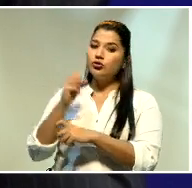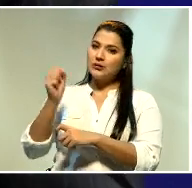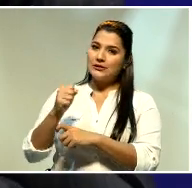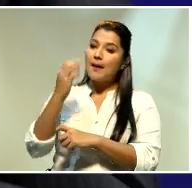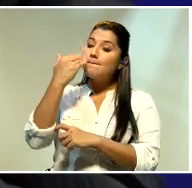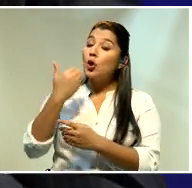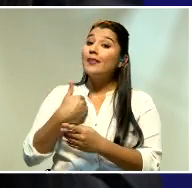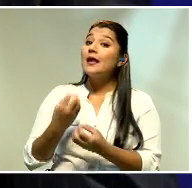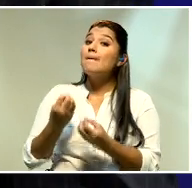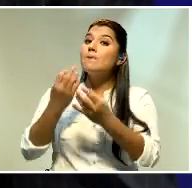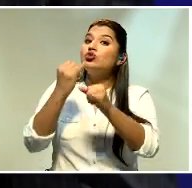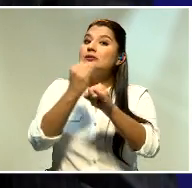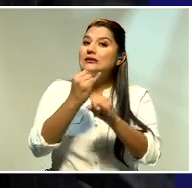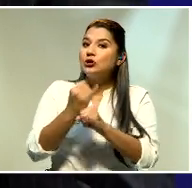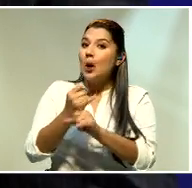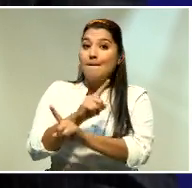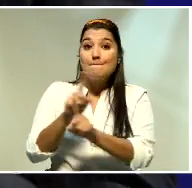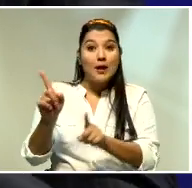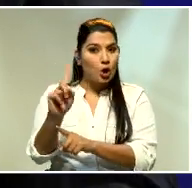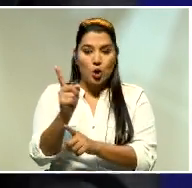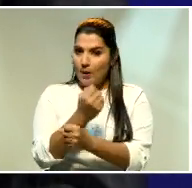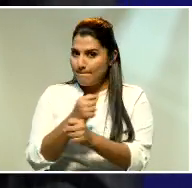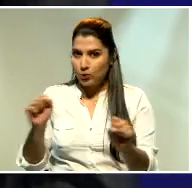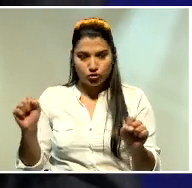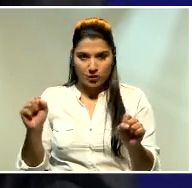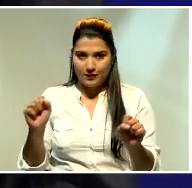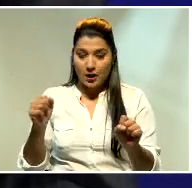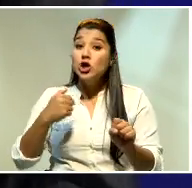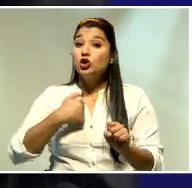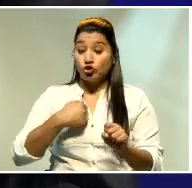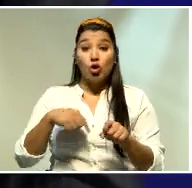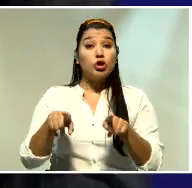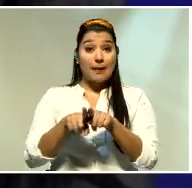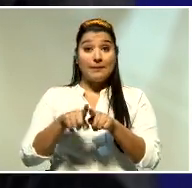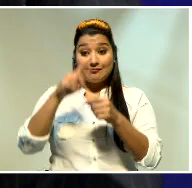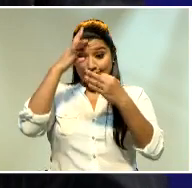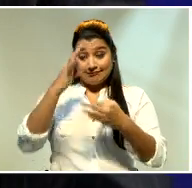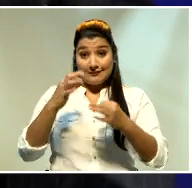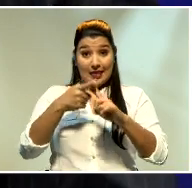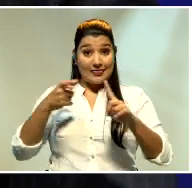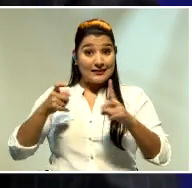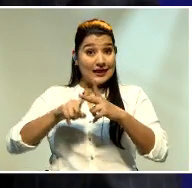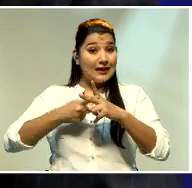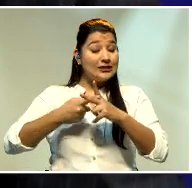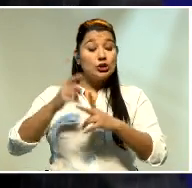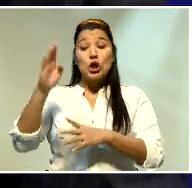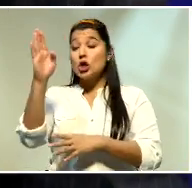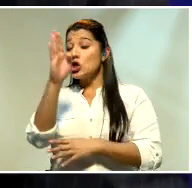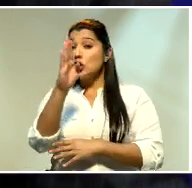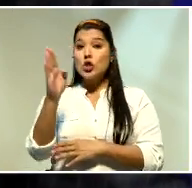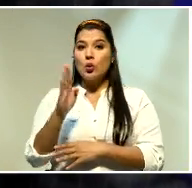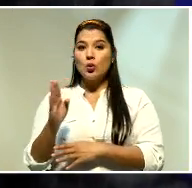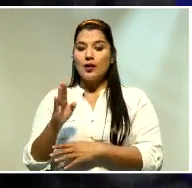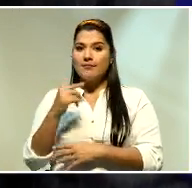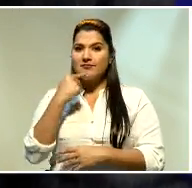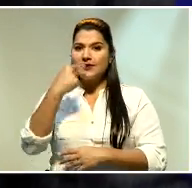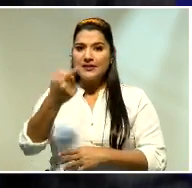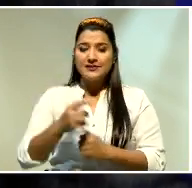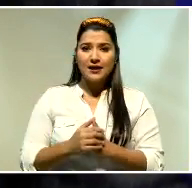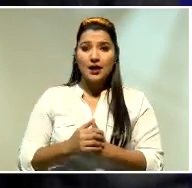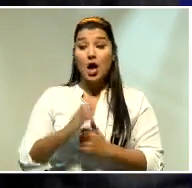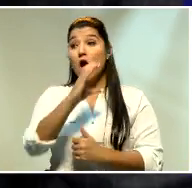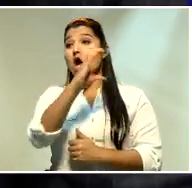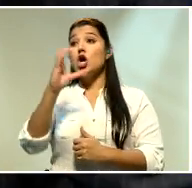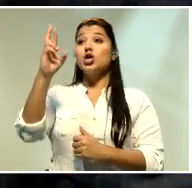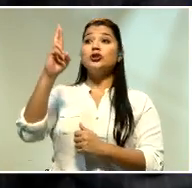institucional, pero no es imposible de gobernar. Yo me propuse también desde el inicio nunca decir que